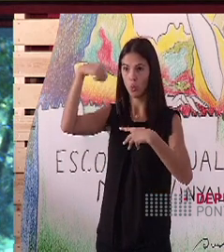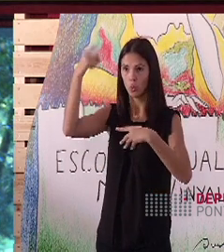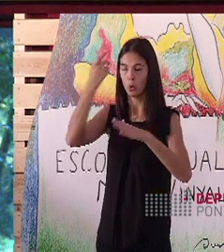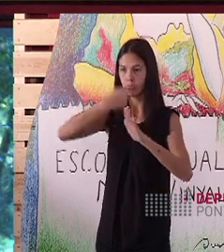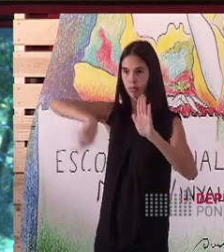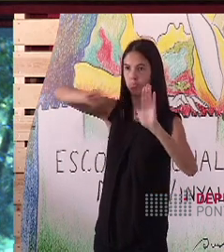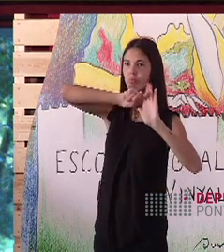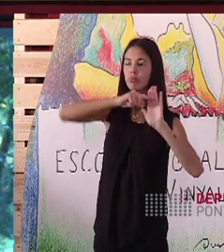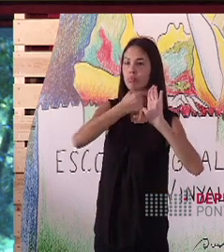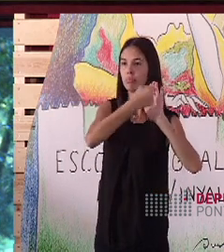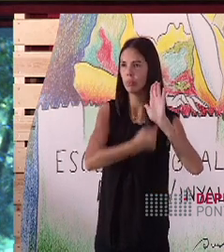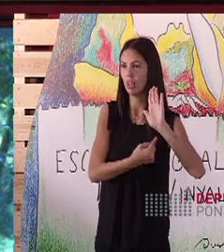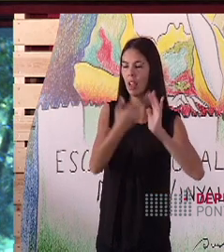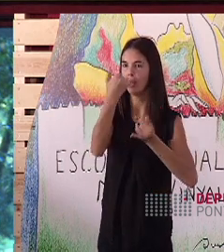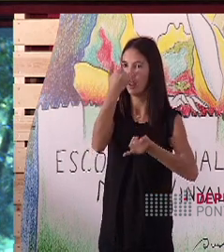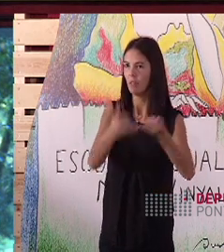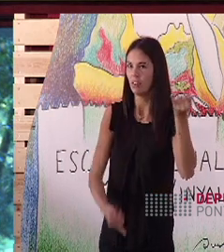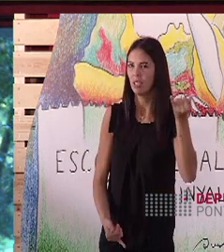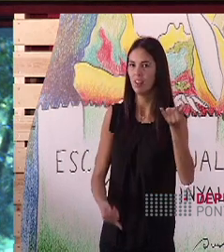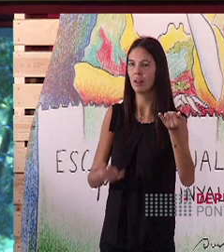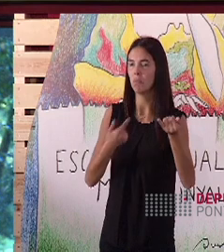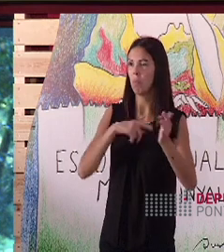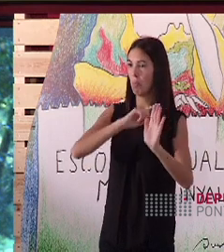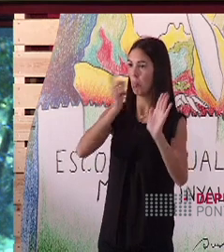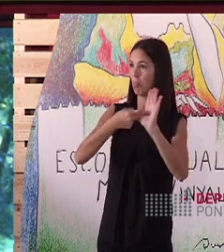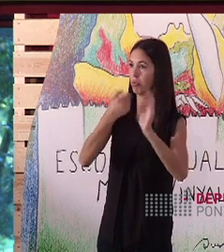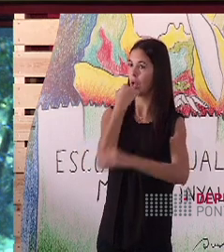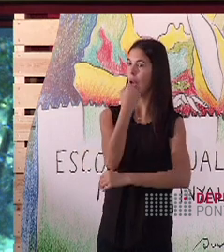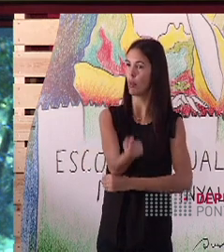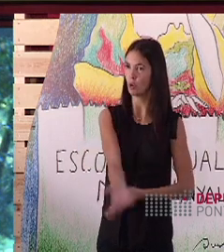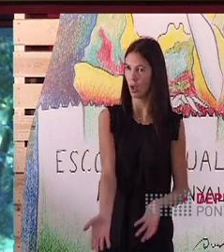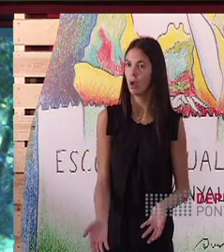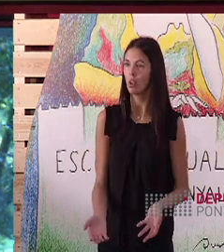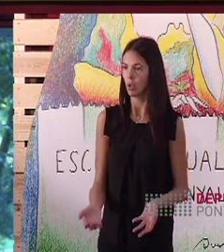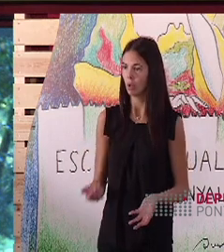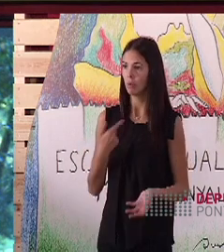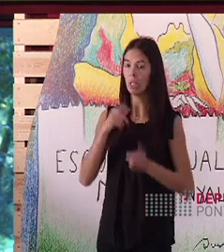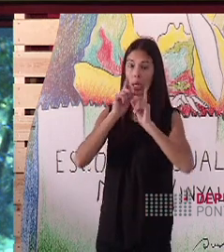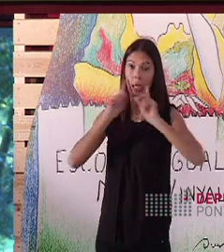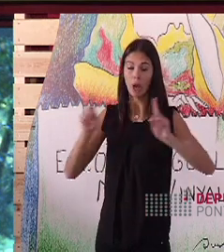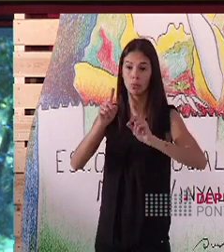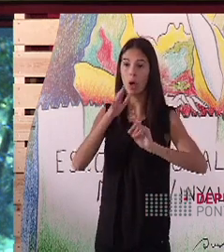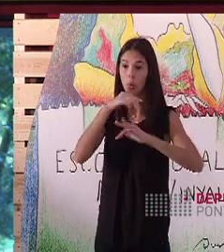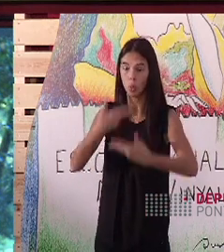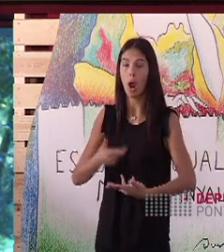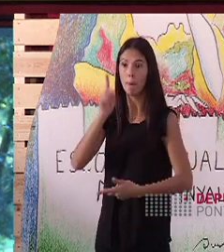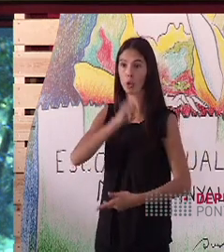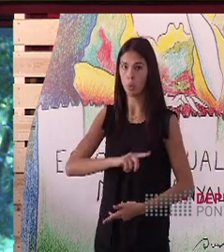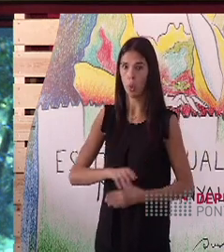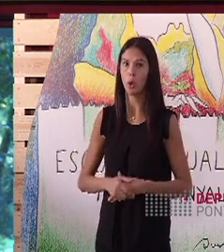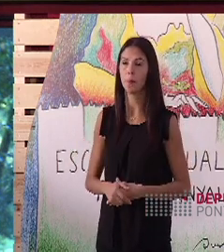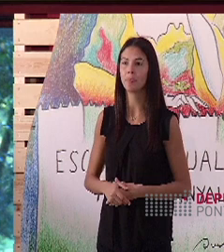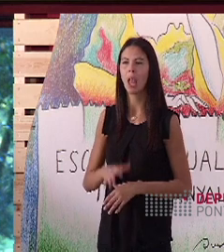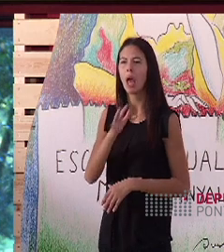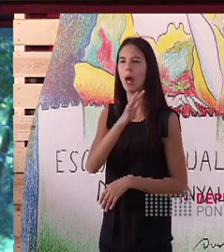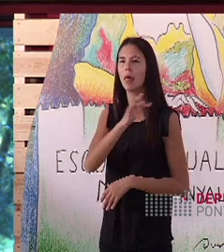una fuente inagotable de legitimidad, en este caso, para la prostitución. Y además esto